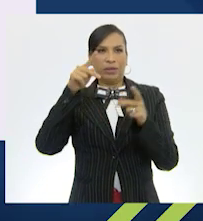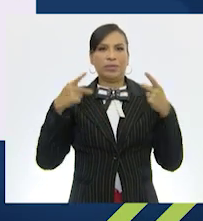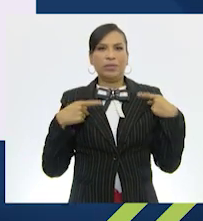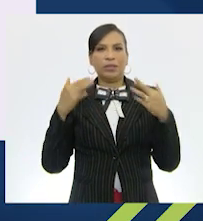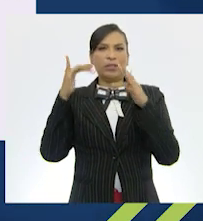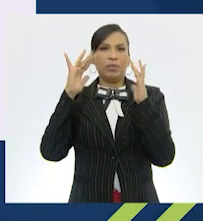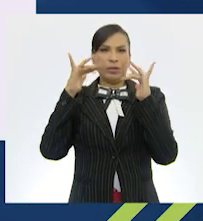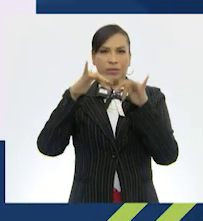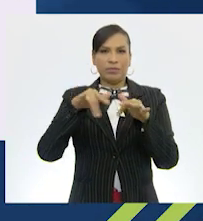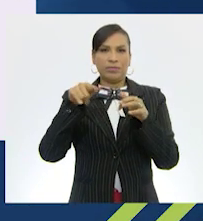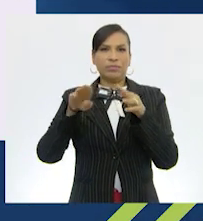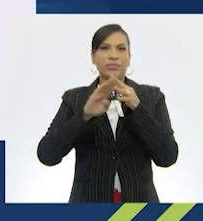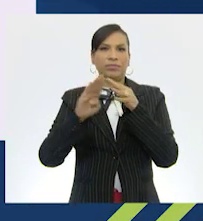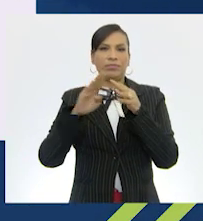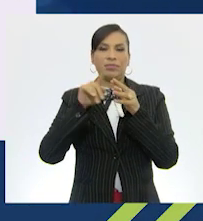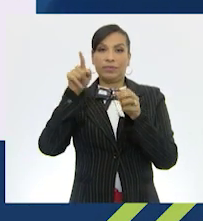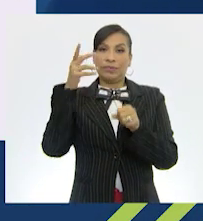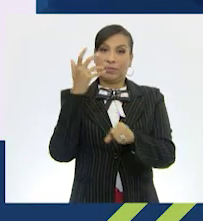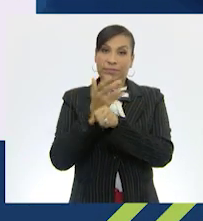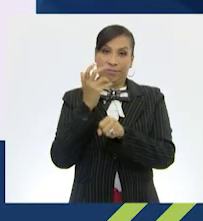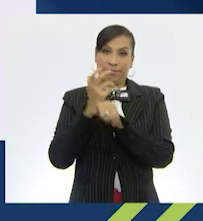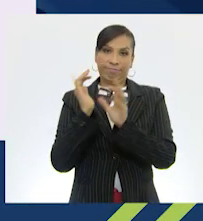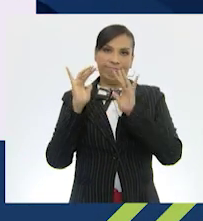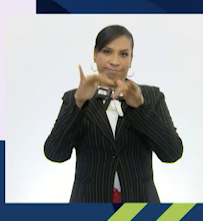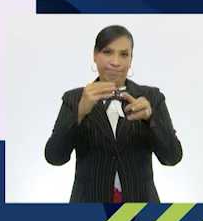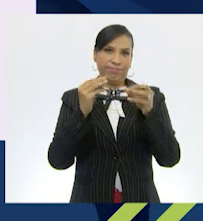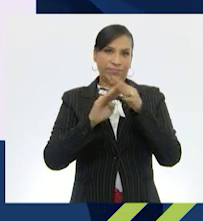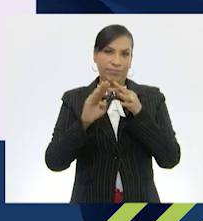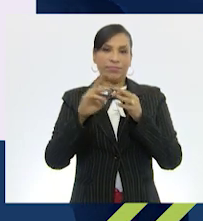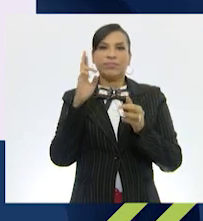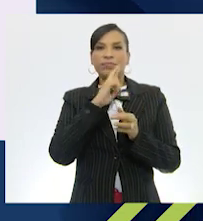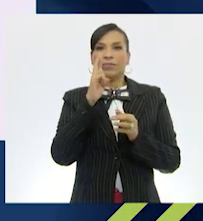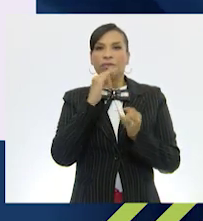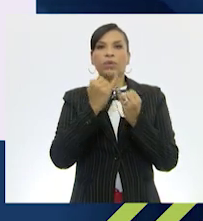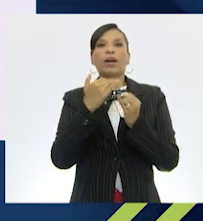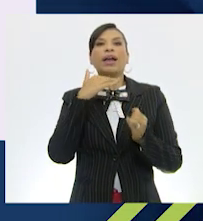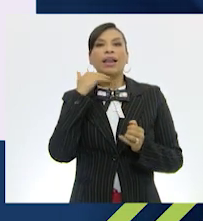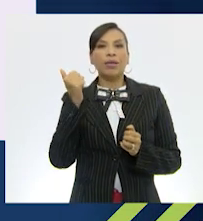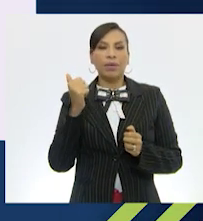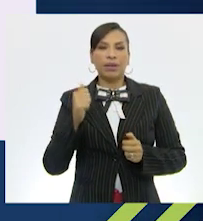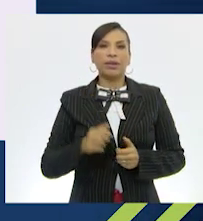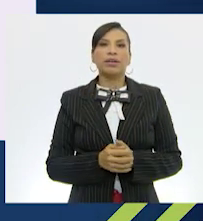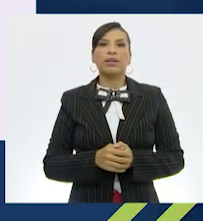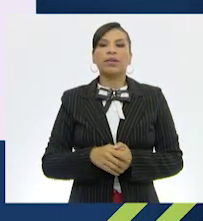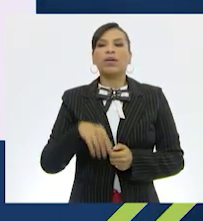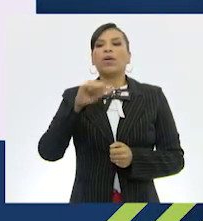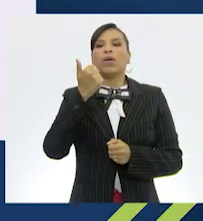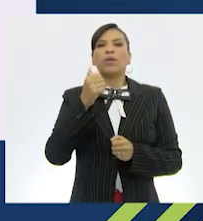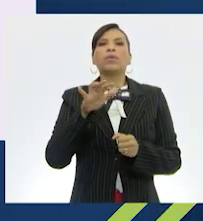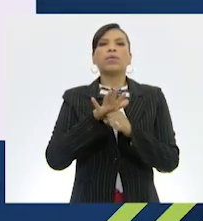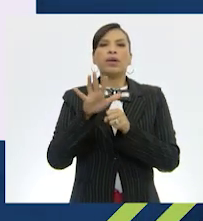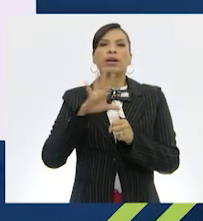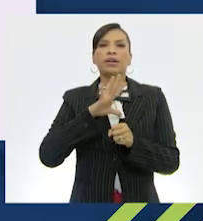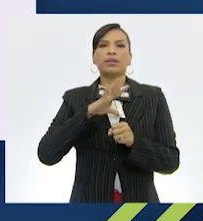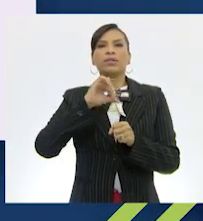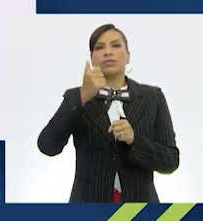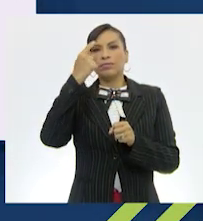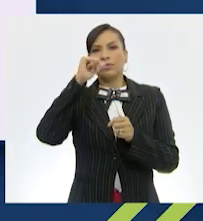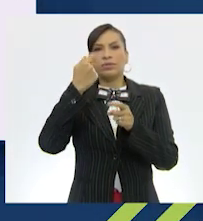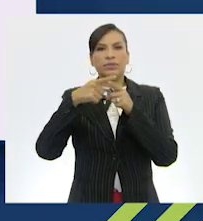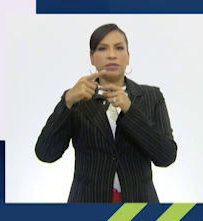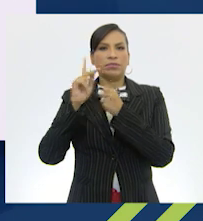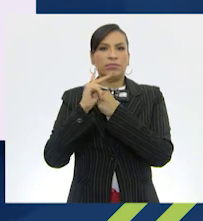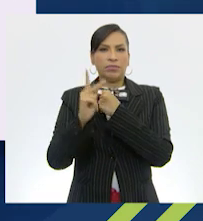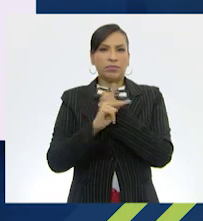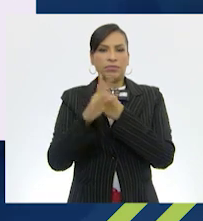de migrantes se encuentra Estados Unidos, Rusia y Alemania. Por la otra parte, vemos algunos países que